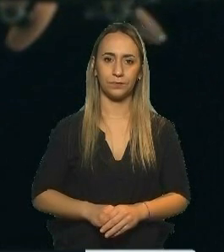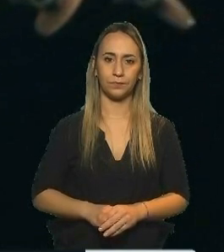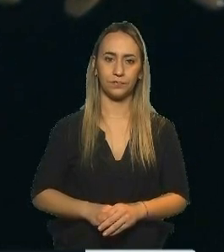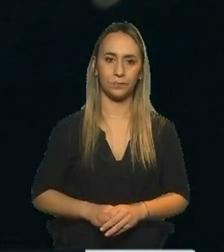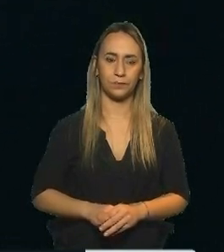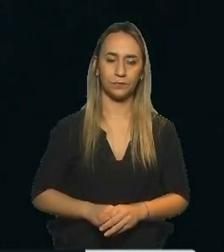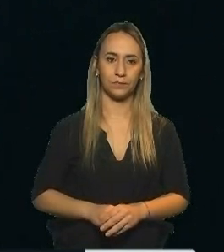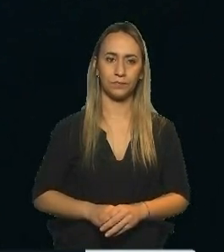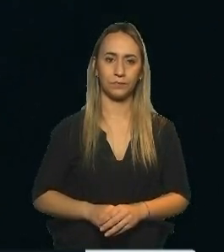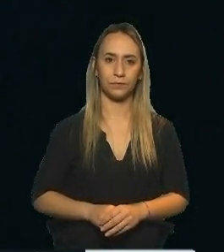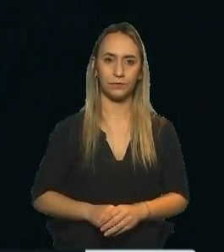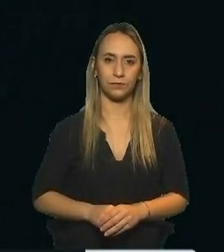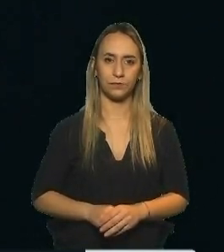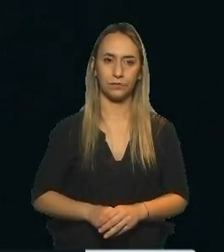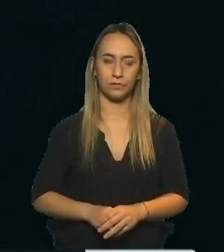Fedora,